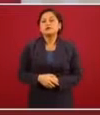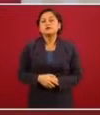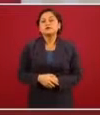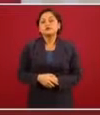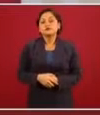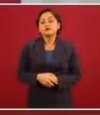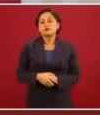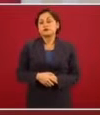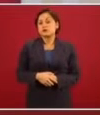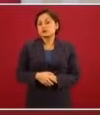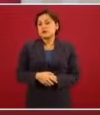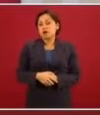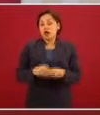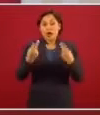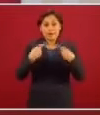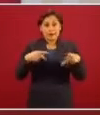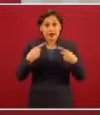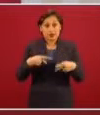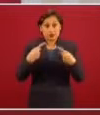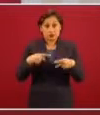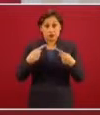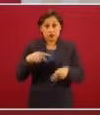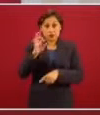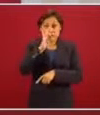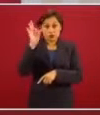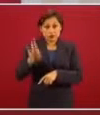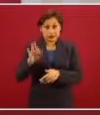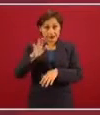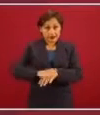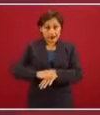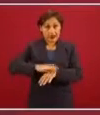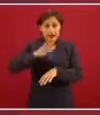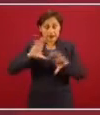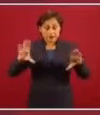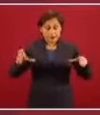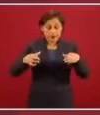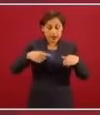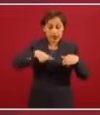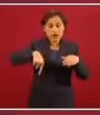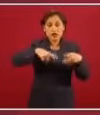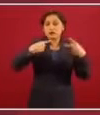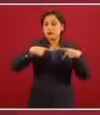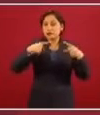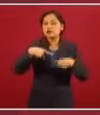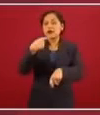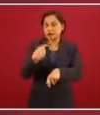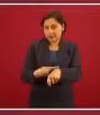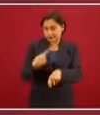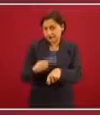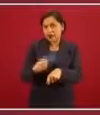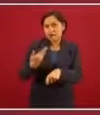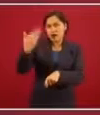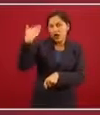una mayor proporción, un mayor porcentaje de personas con enfermedades crónicas, puede